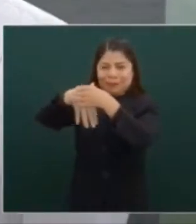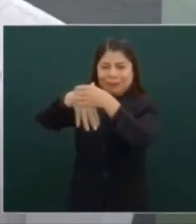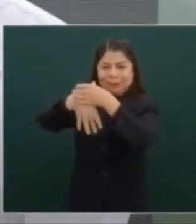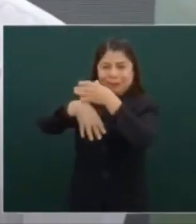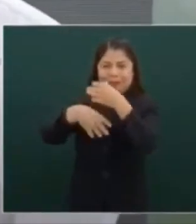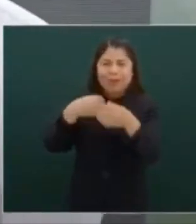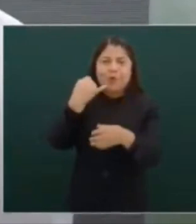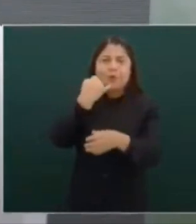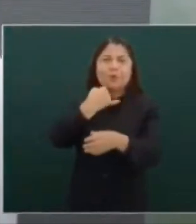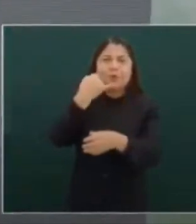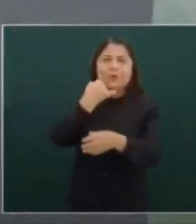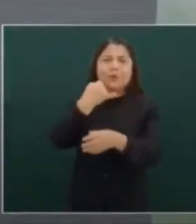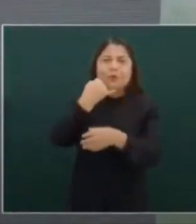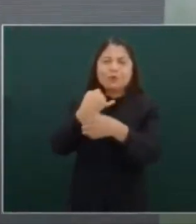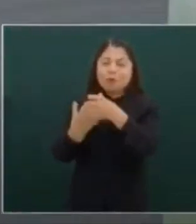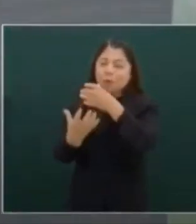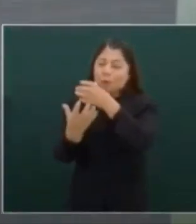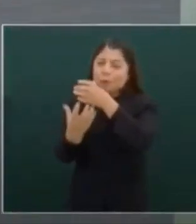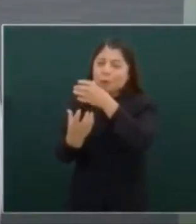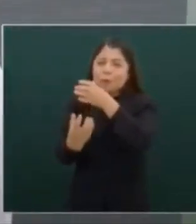jugo. Pero